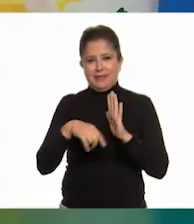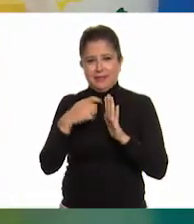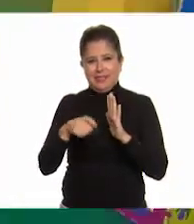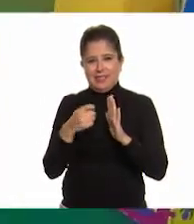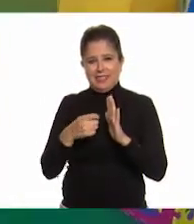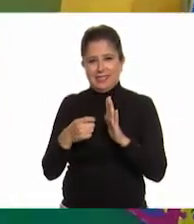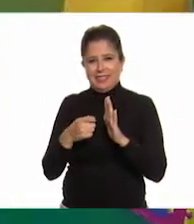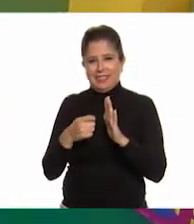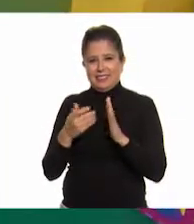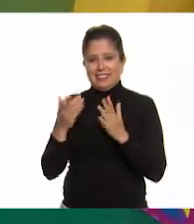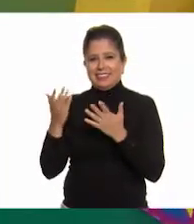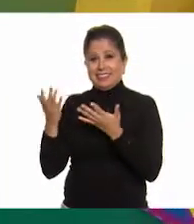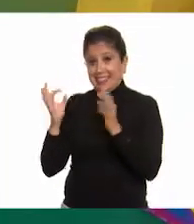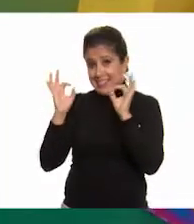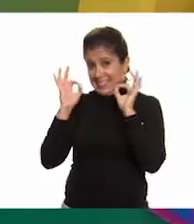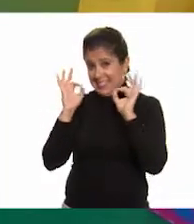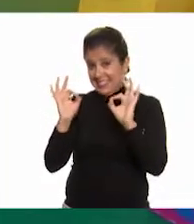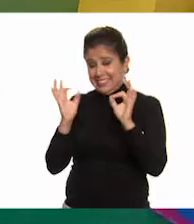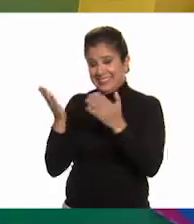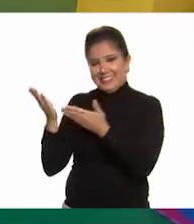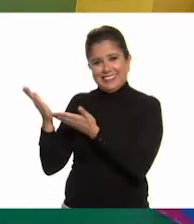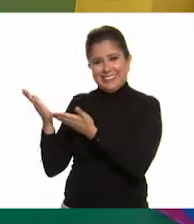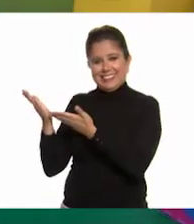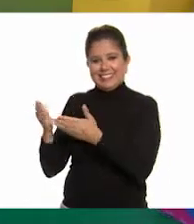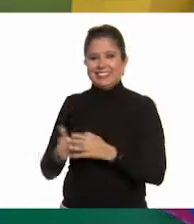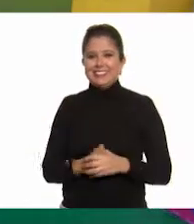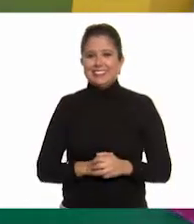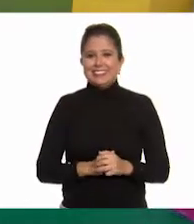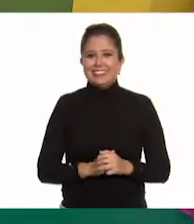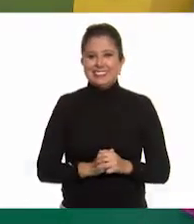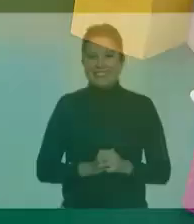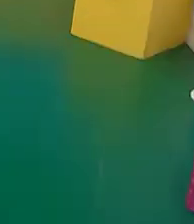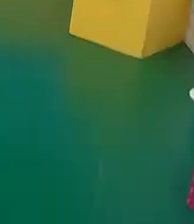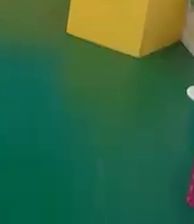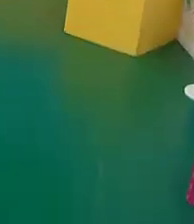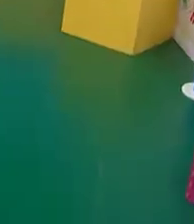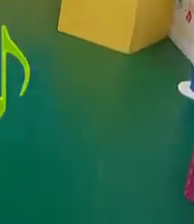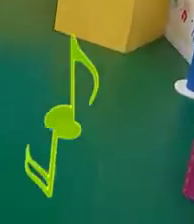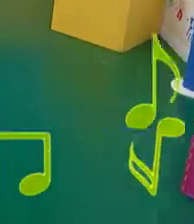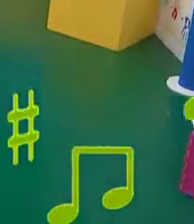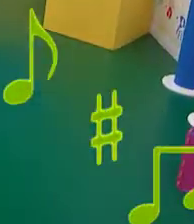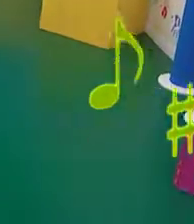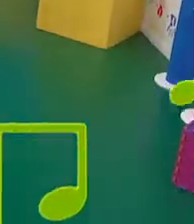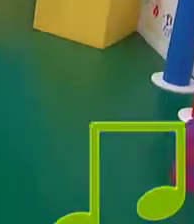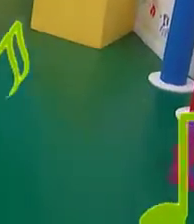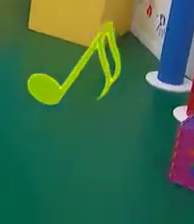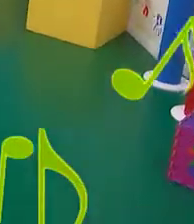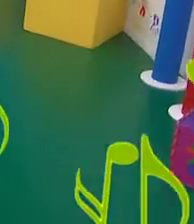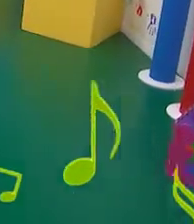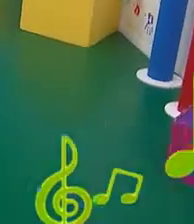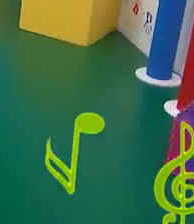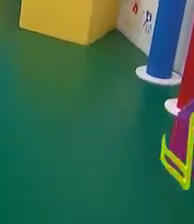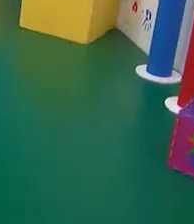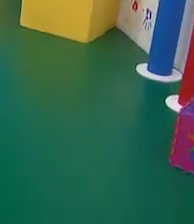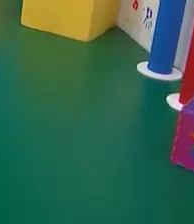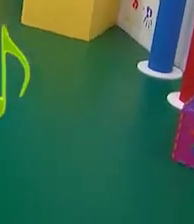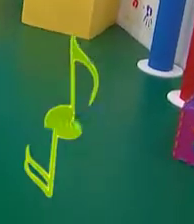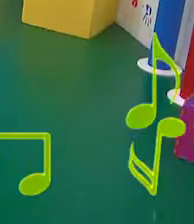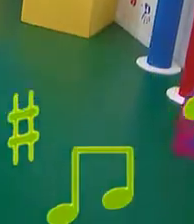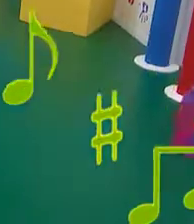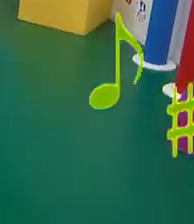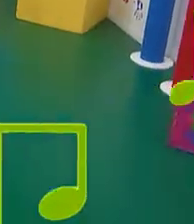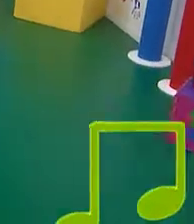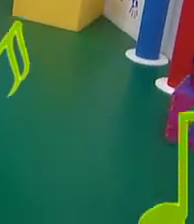ver. ¿Listos? 1, 2, 3. El patio de mi casa es particular. Se moja